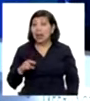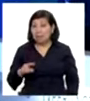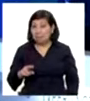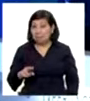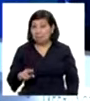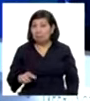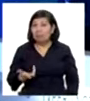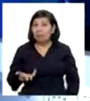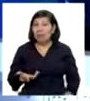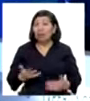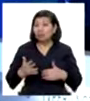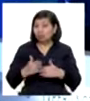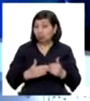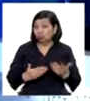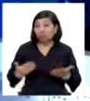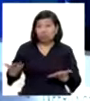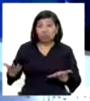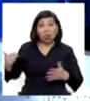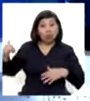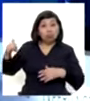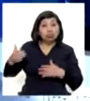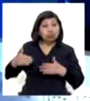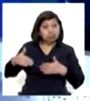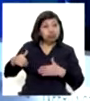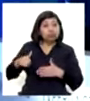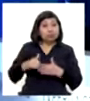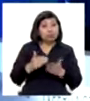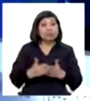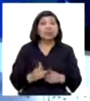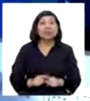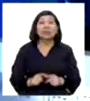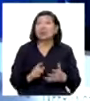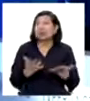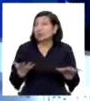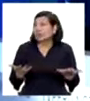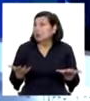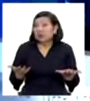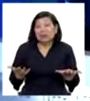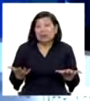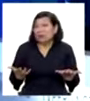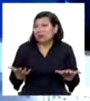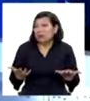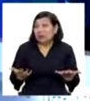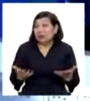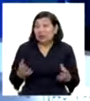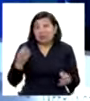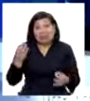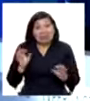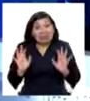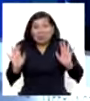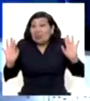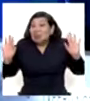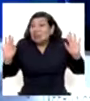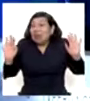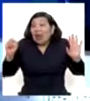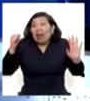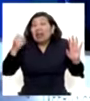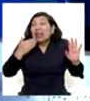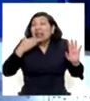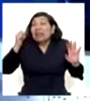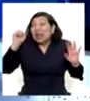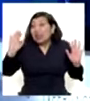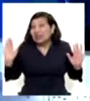es una infraestructura aeroportuaria. Entonces, no fue nada calculado, digamos, sino